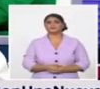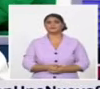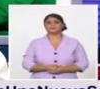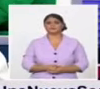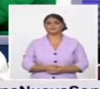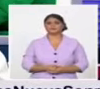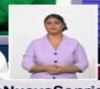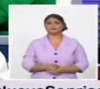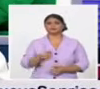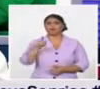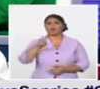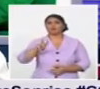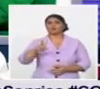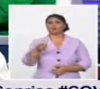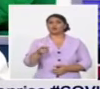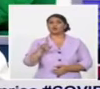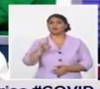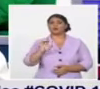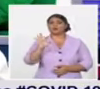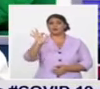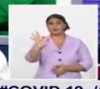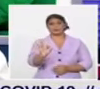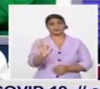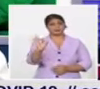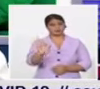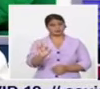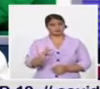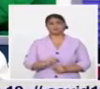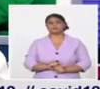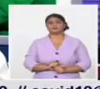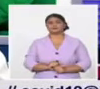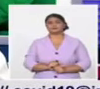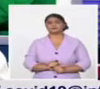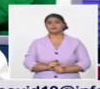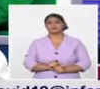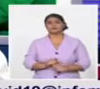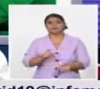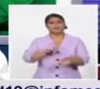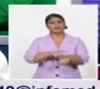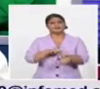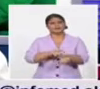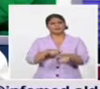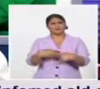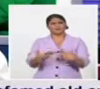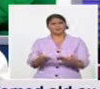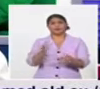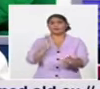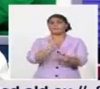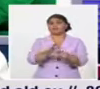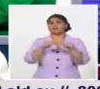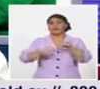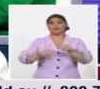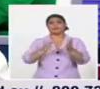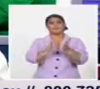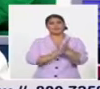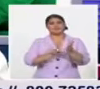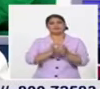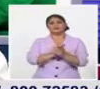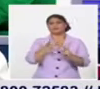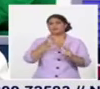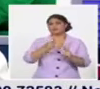12,9% de todos los confirmados. En los primeros 10 días de mayo, me señalaba la doctora Lisset, se